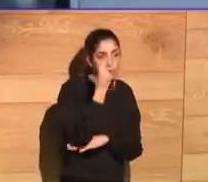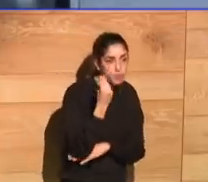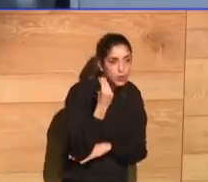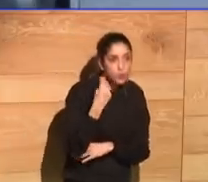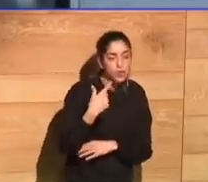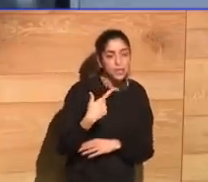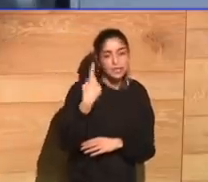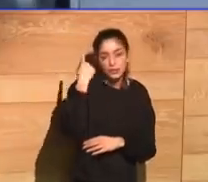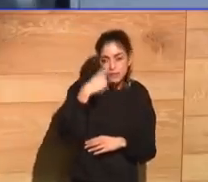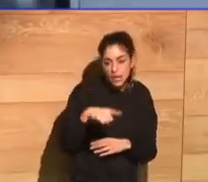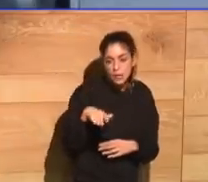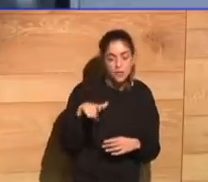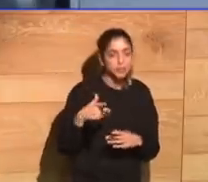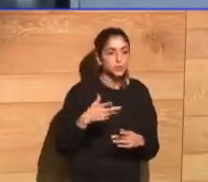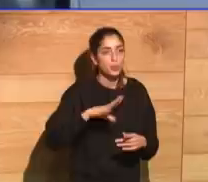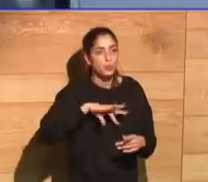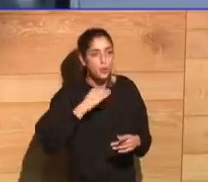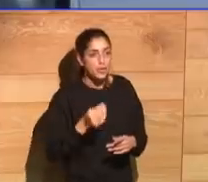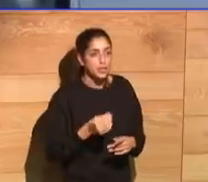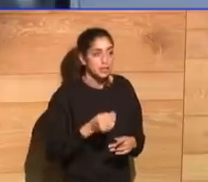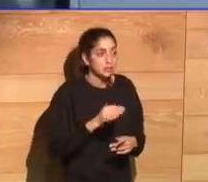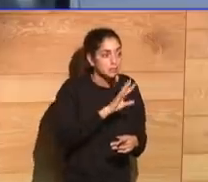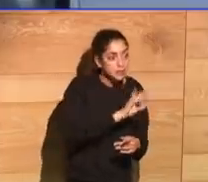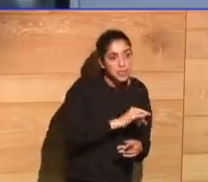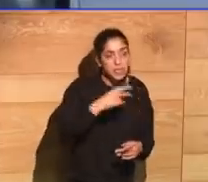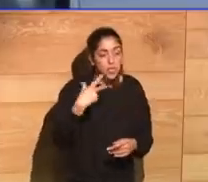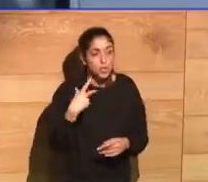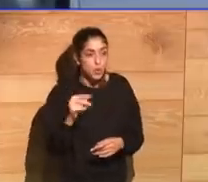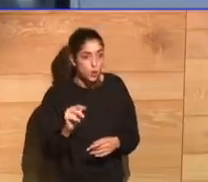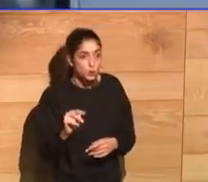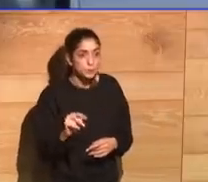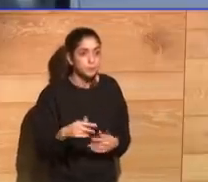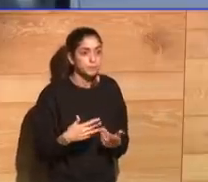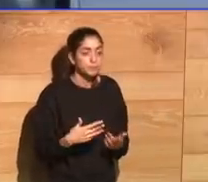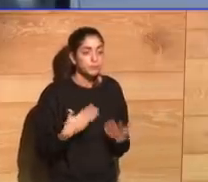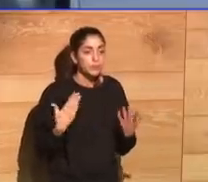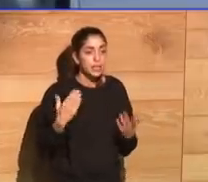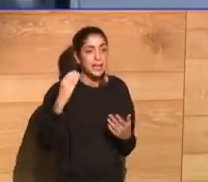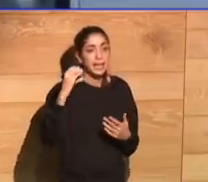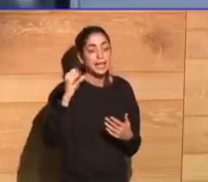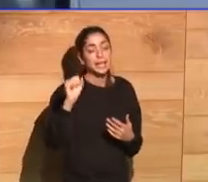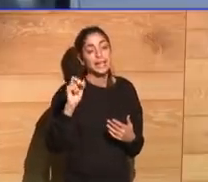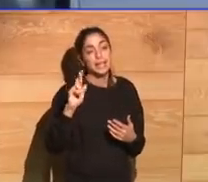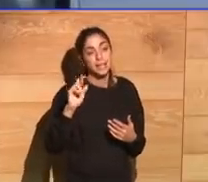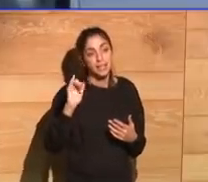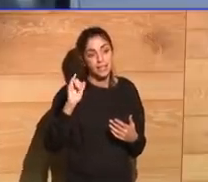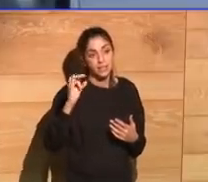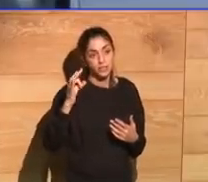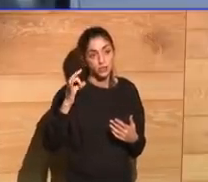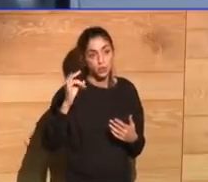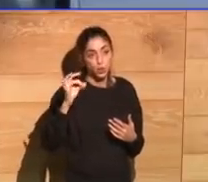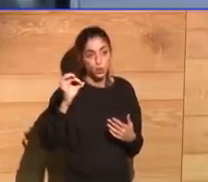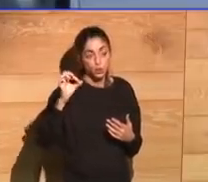que esto es así, que va y viene, y, en fin, y reacciona de otra manera. El propio Christopher Reeve aprendió a jugar el juego, como dicen